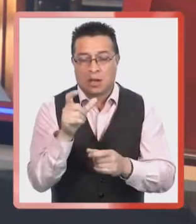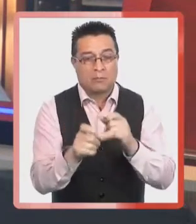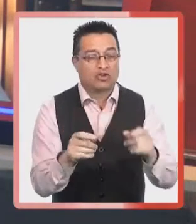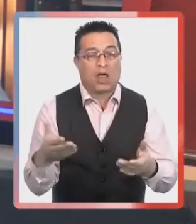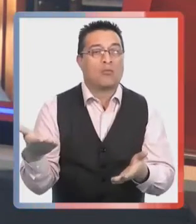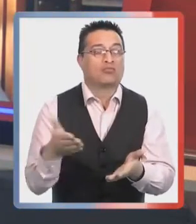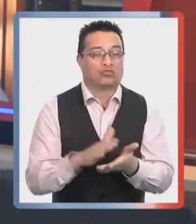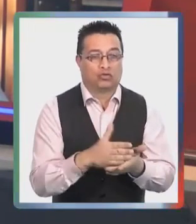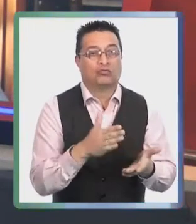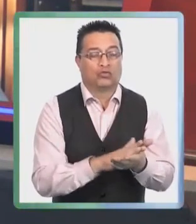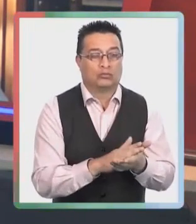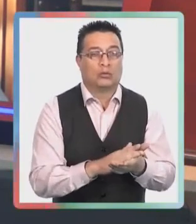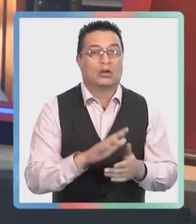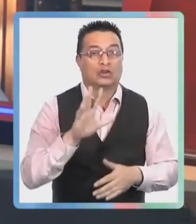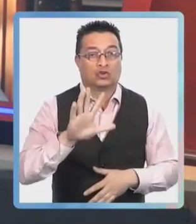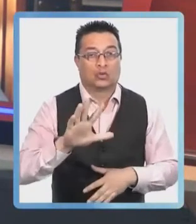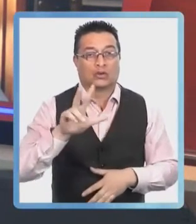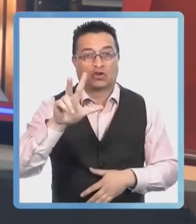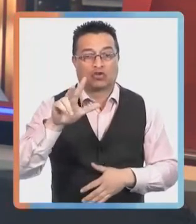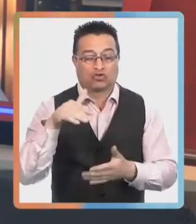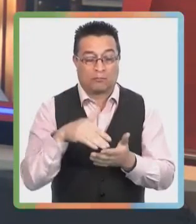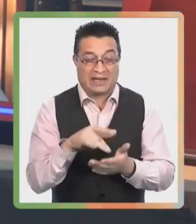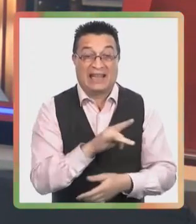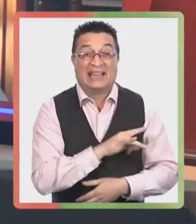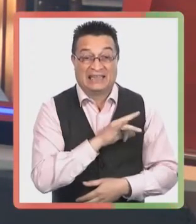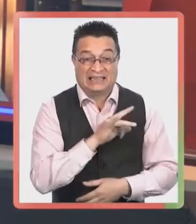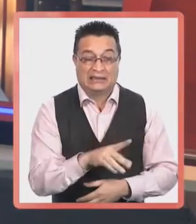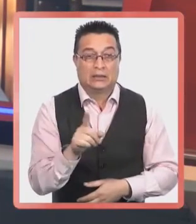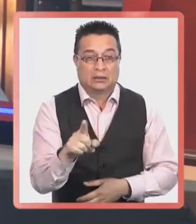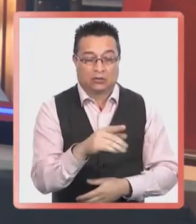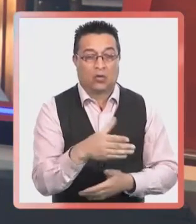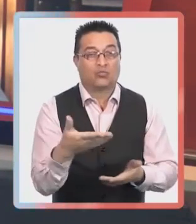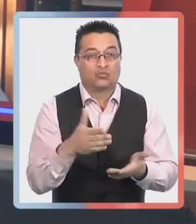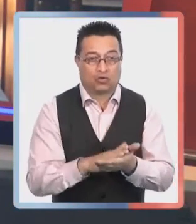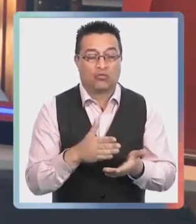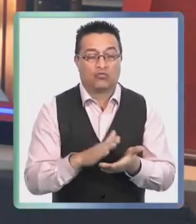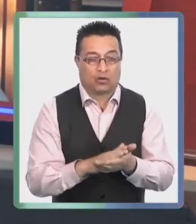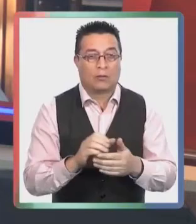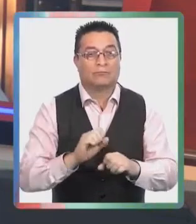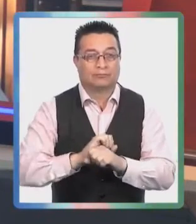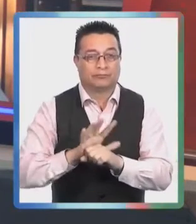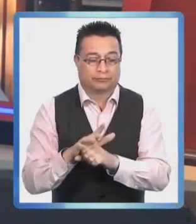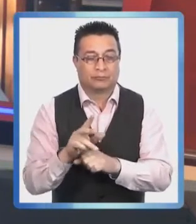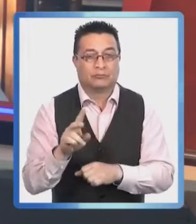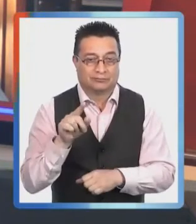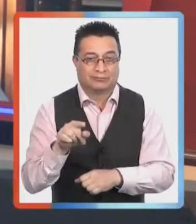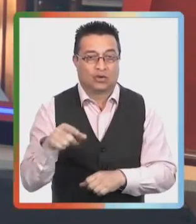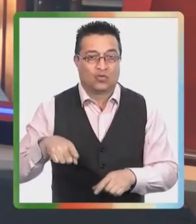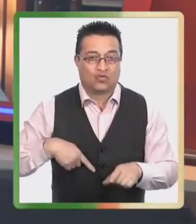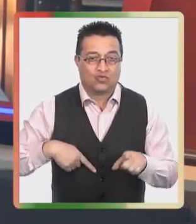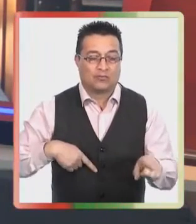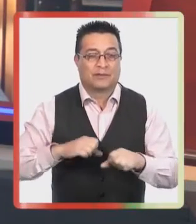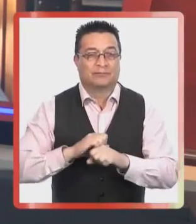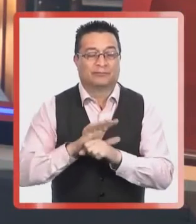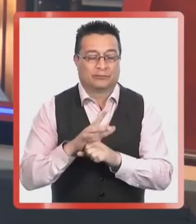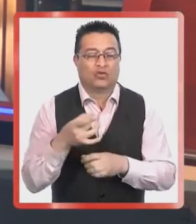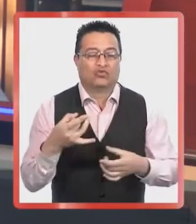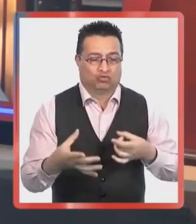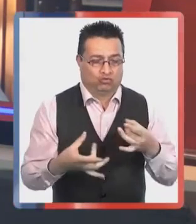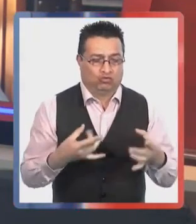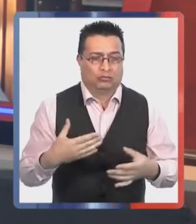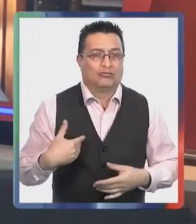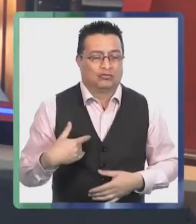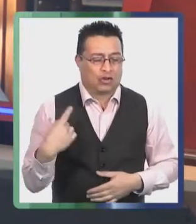de personas fallecidas y con 58.000 chilenos y chilenas también muertas por esta pandemia y por este virus. Y yo creo que eso nos duele a